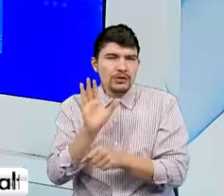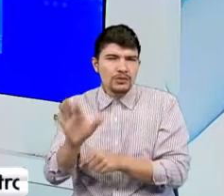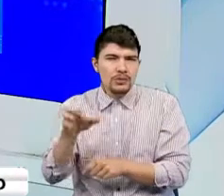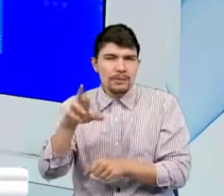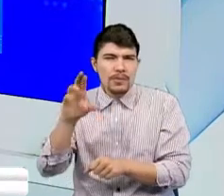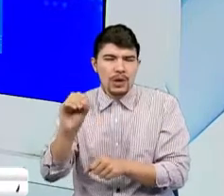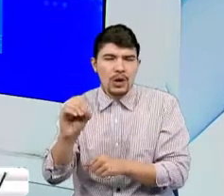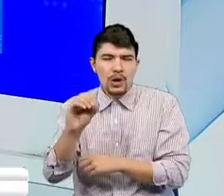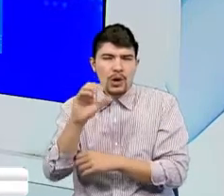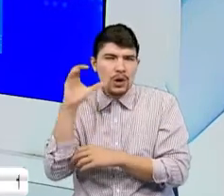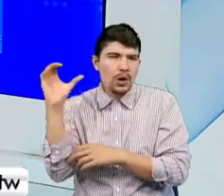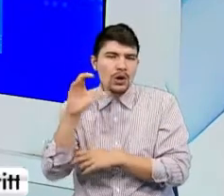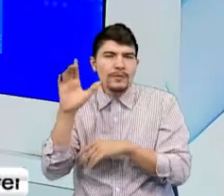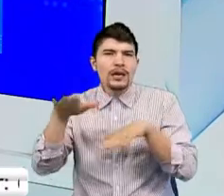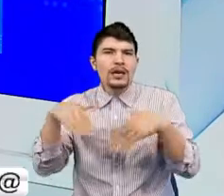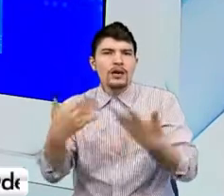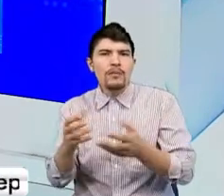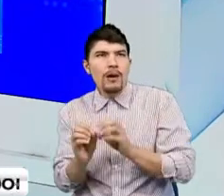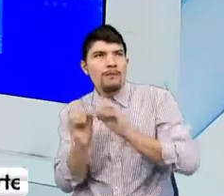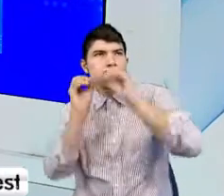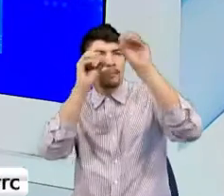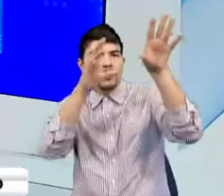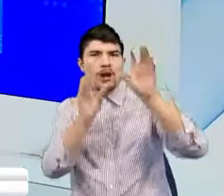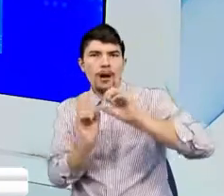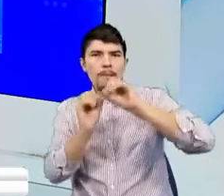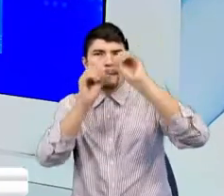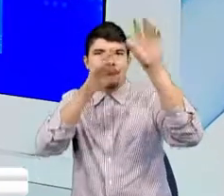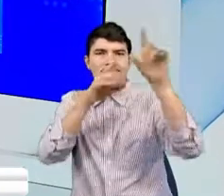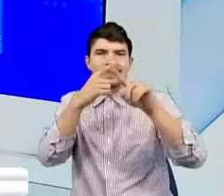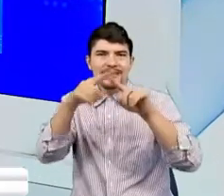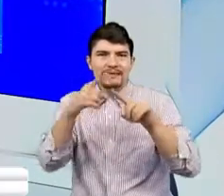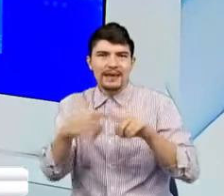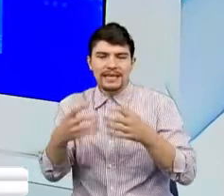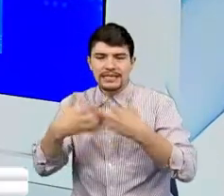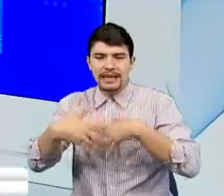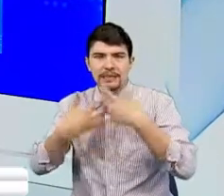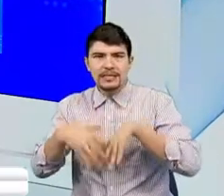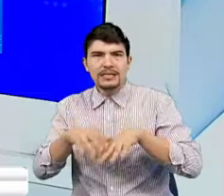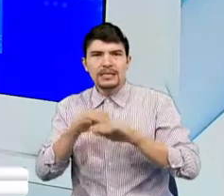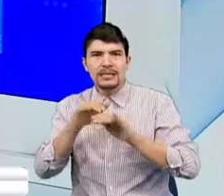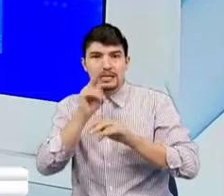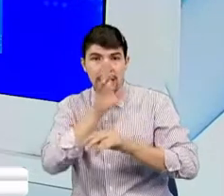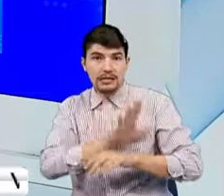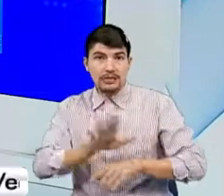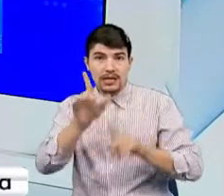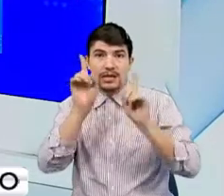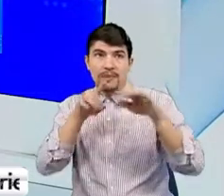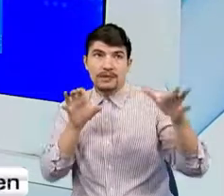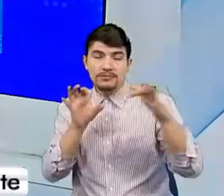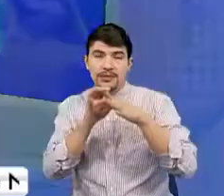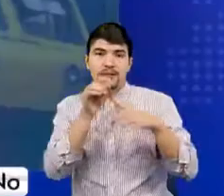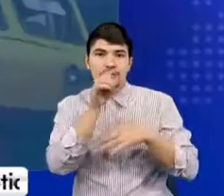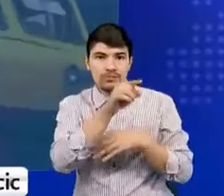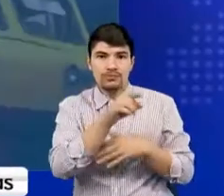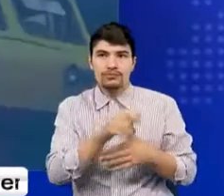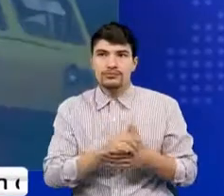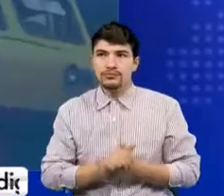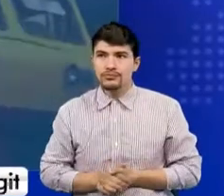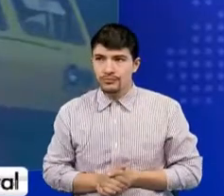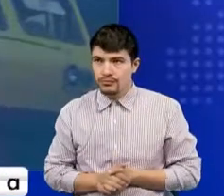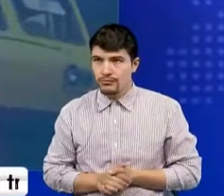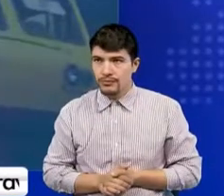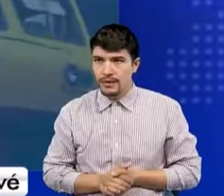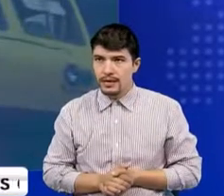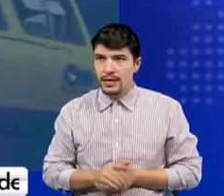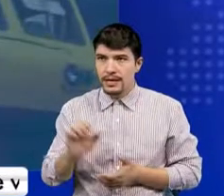y cómo ha estado exportando precisamente las diferentes empresas a nivel nacional vinculadas a este programa.